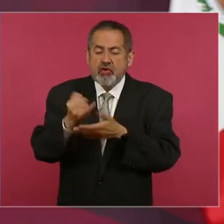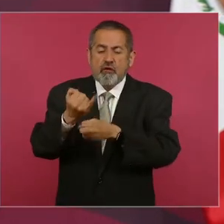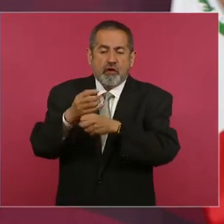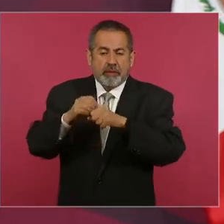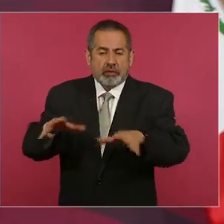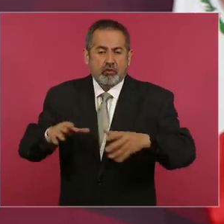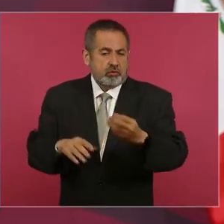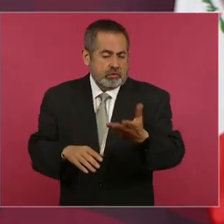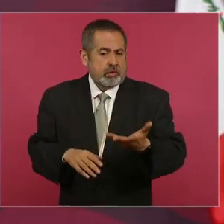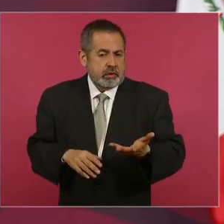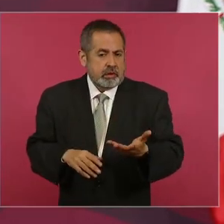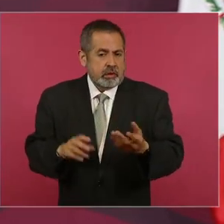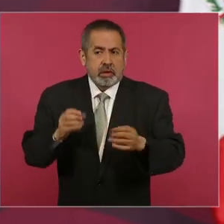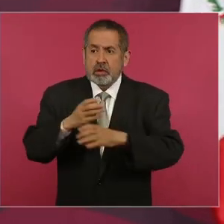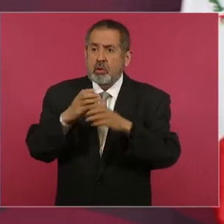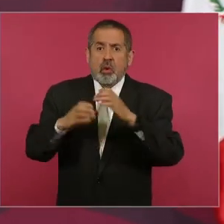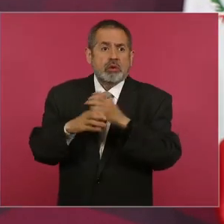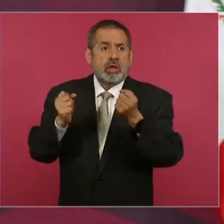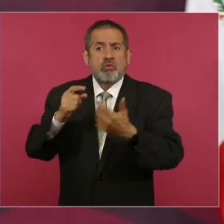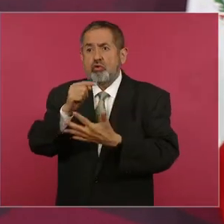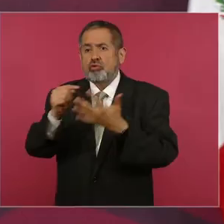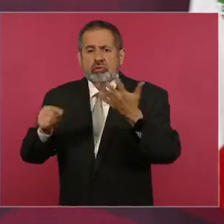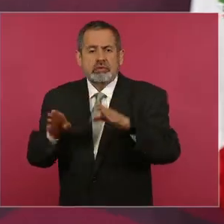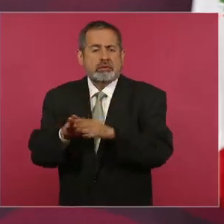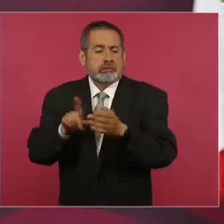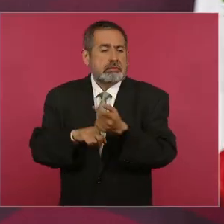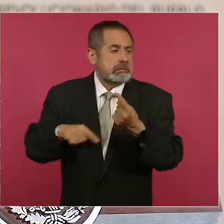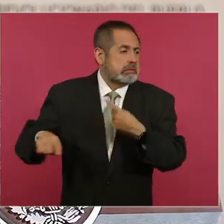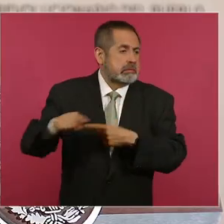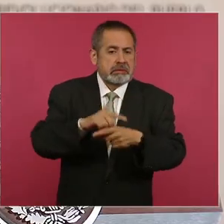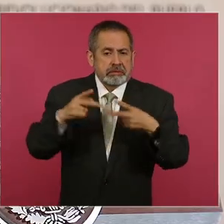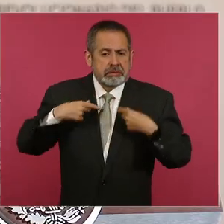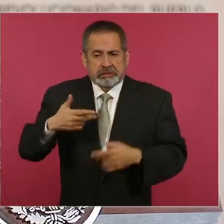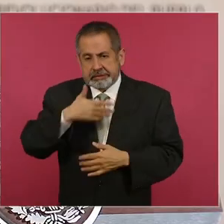hay muchas cosas que la gente desconoce